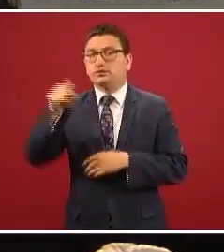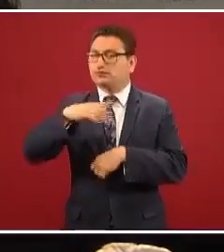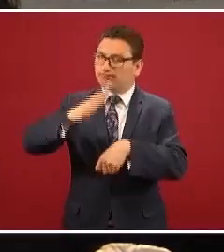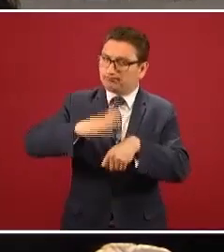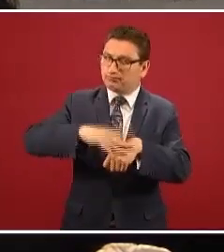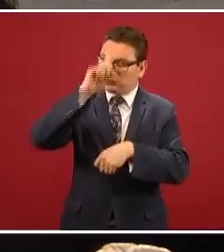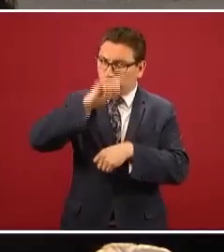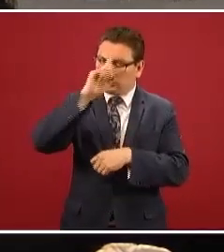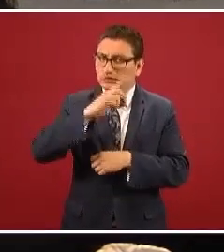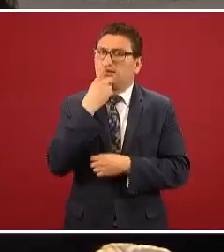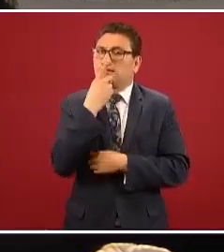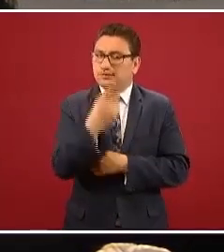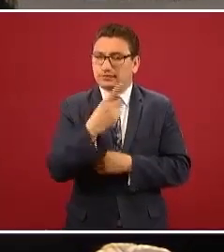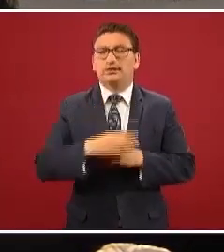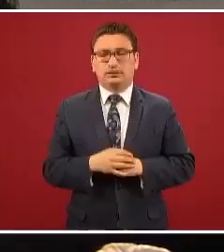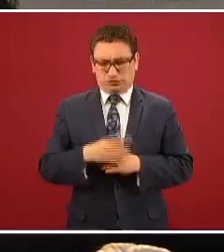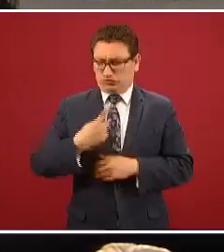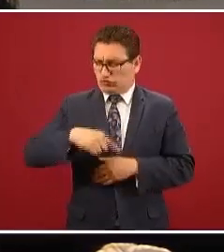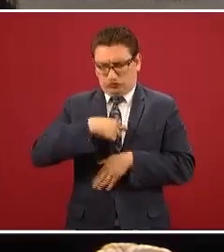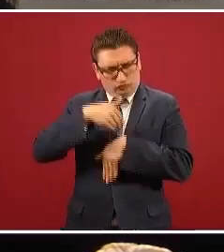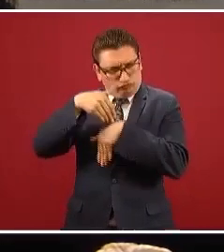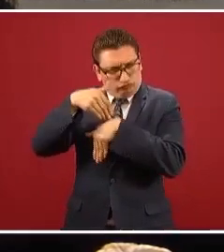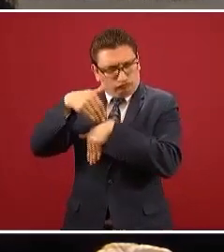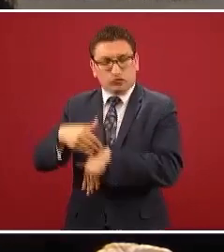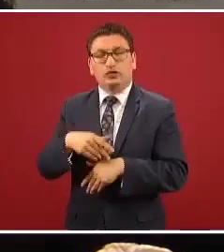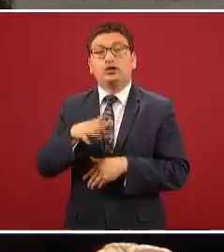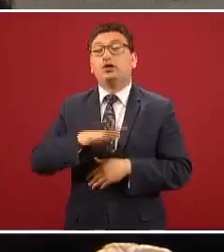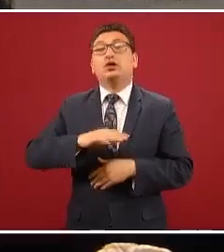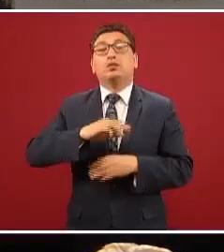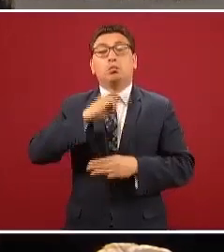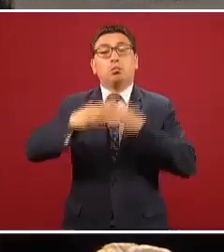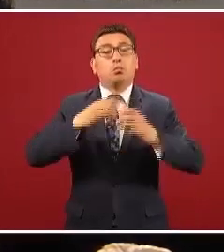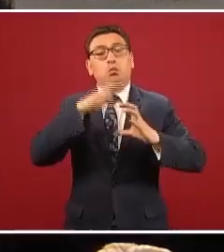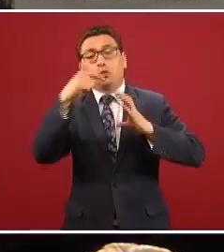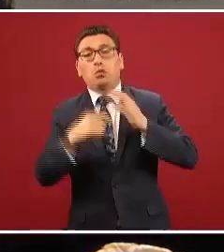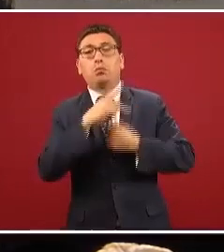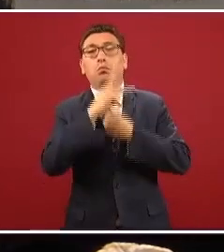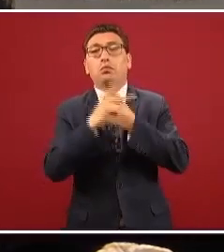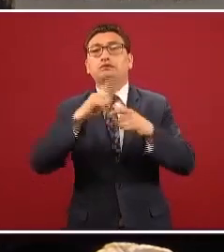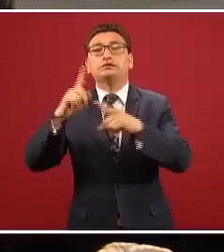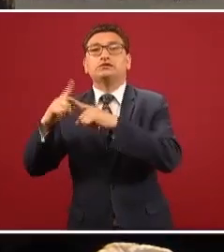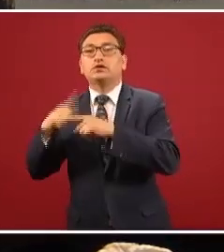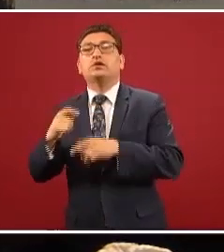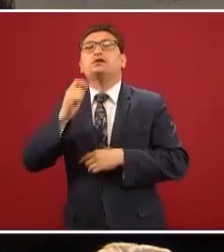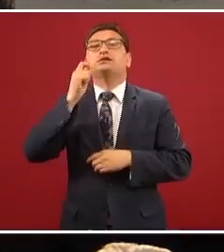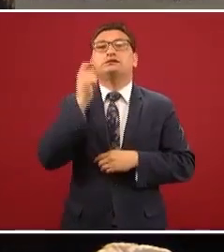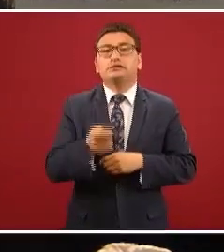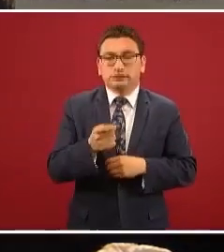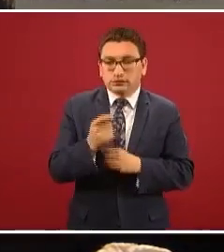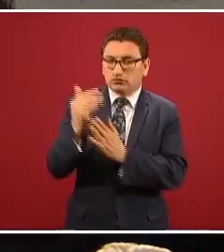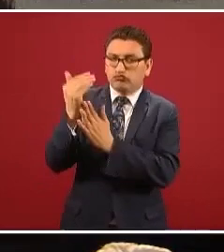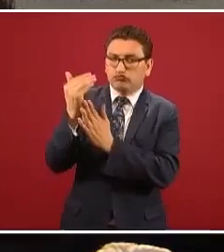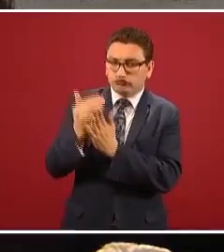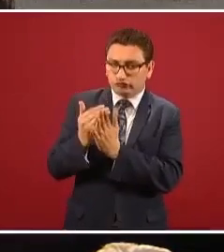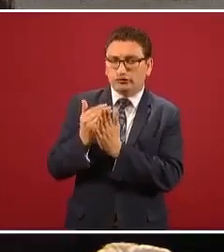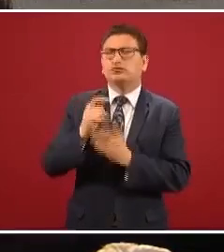y seguimos prácticamente todos los países del mundo, es las medidas de mitigación.